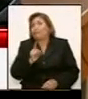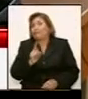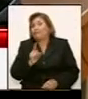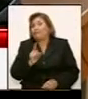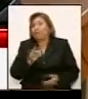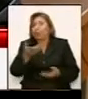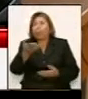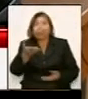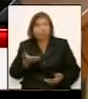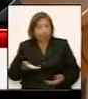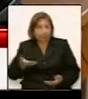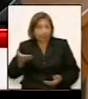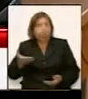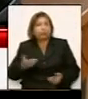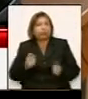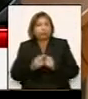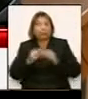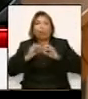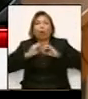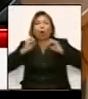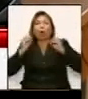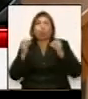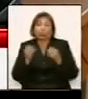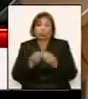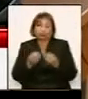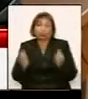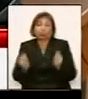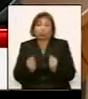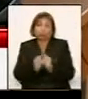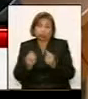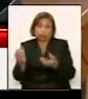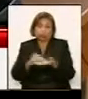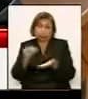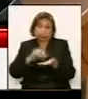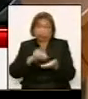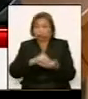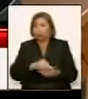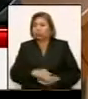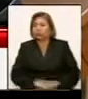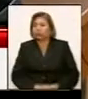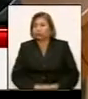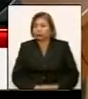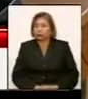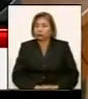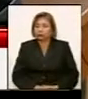como una invitación a que no organizaciones se sumen también a este objetivo